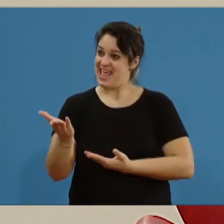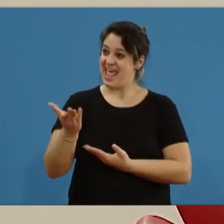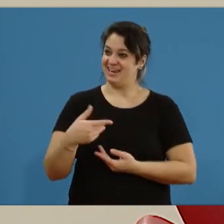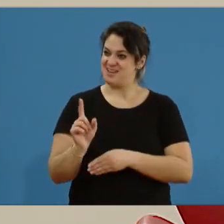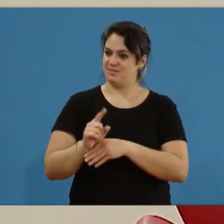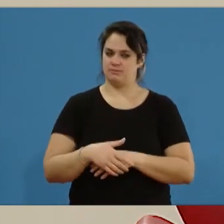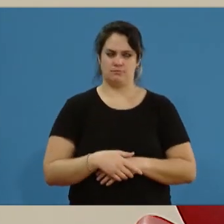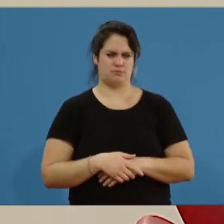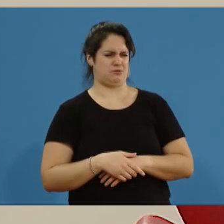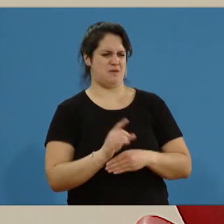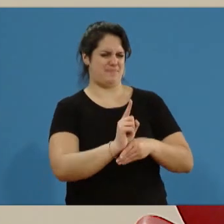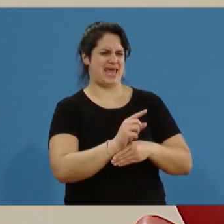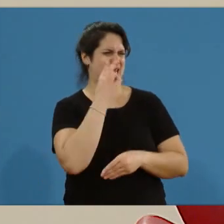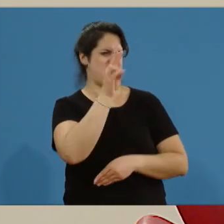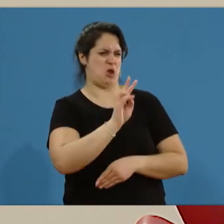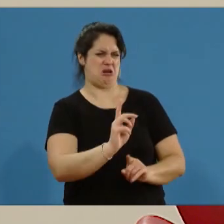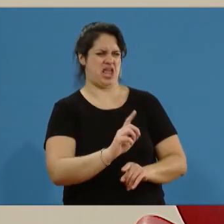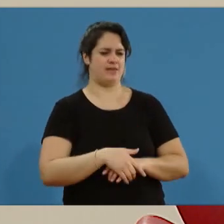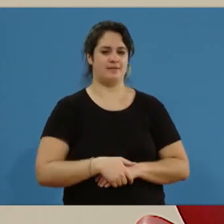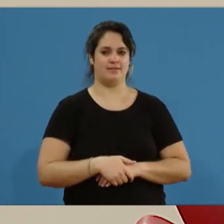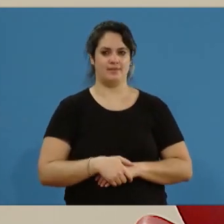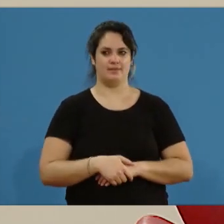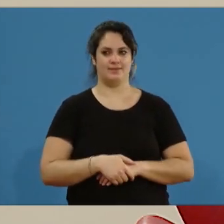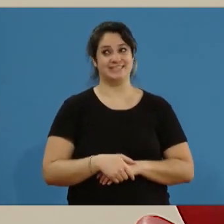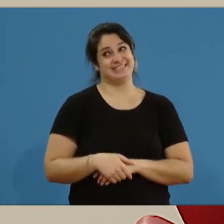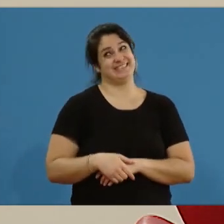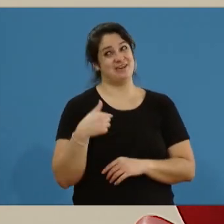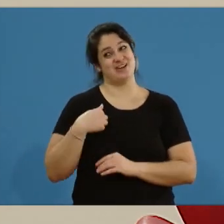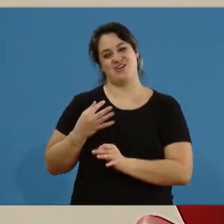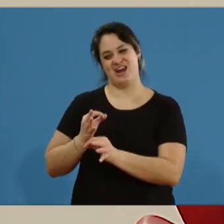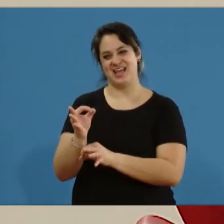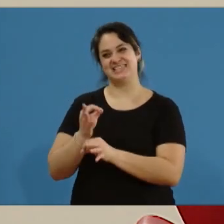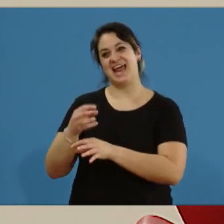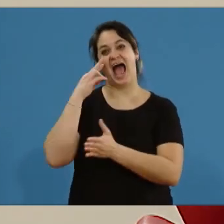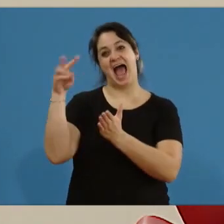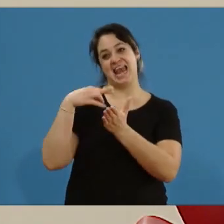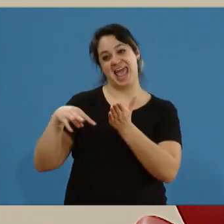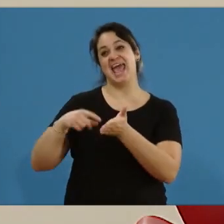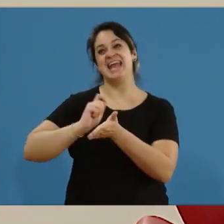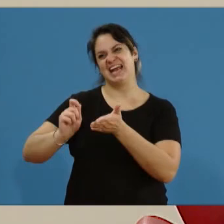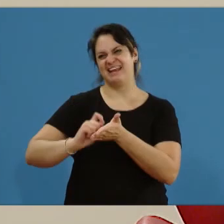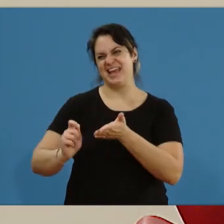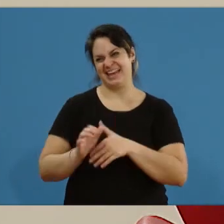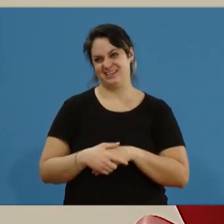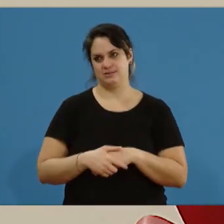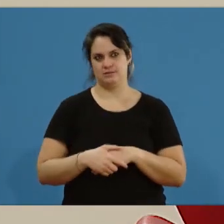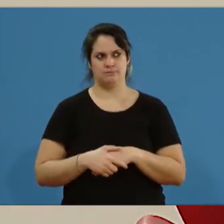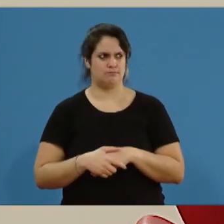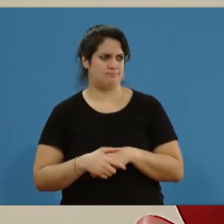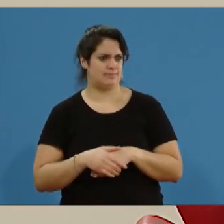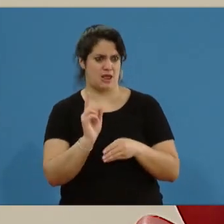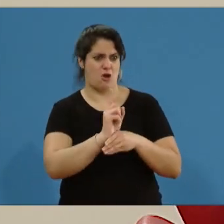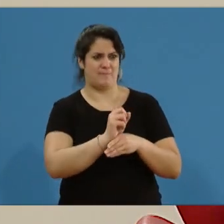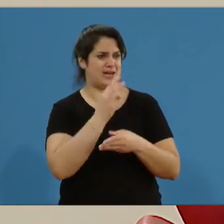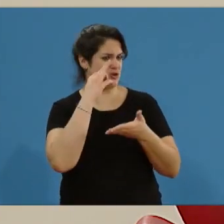bien. El perro no lee, Natacha. Bueno, yo le voy a enseñar a leer entonces y a escribir. Los perros